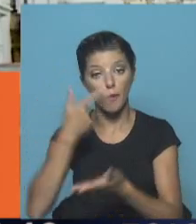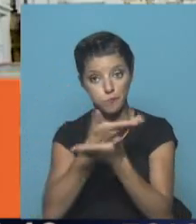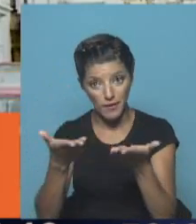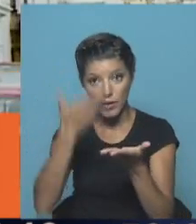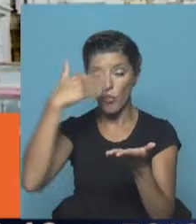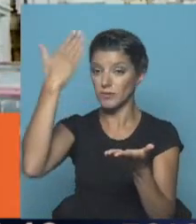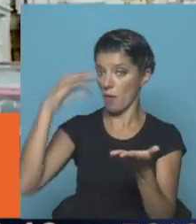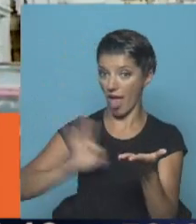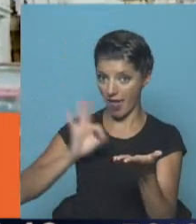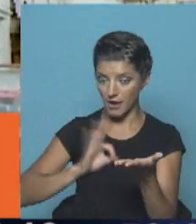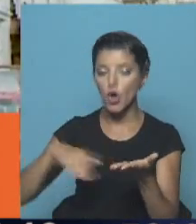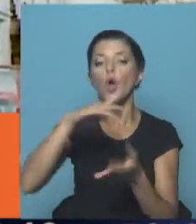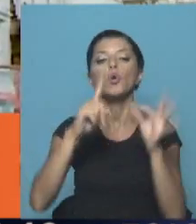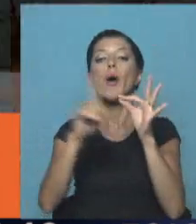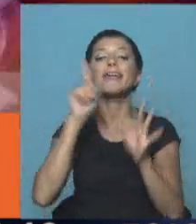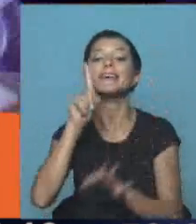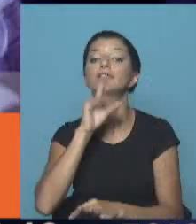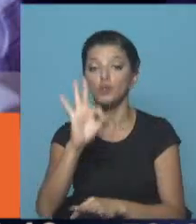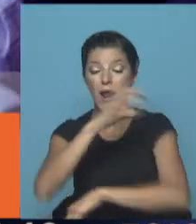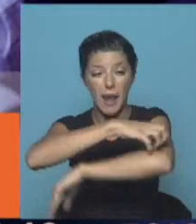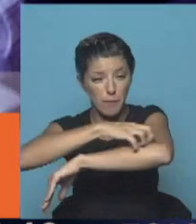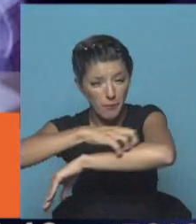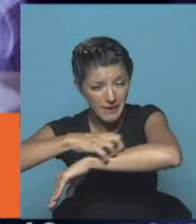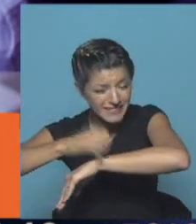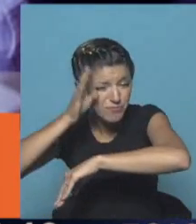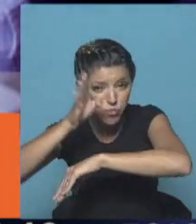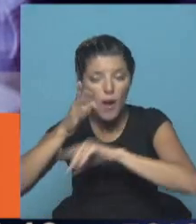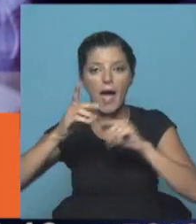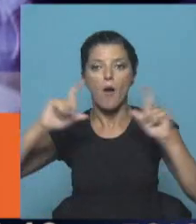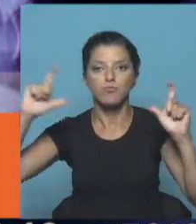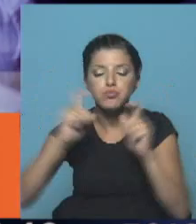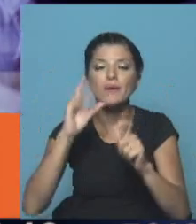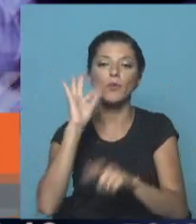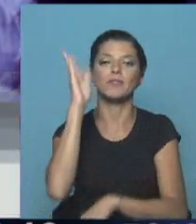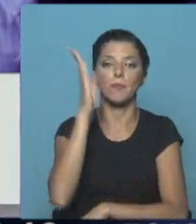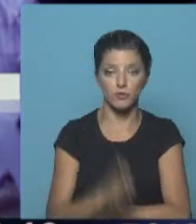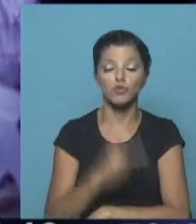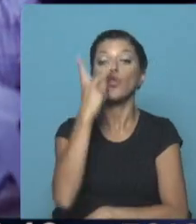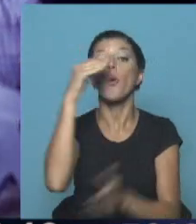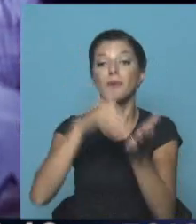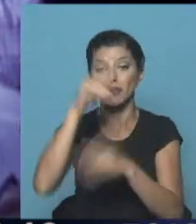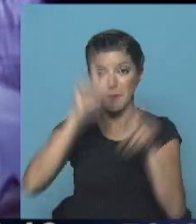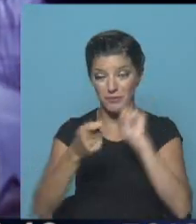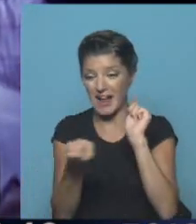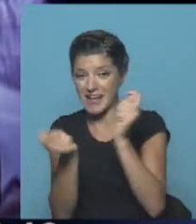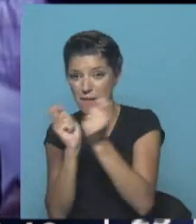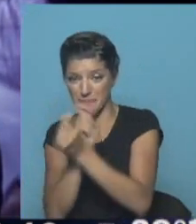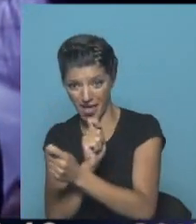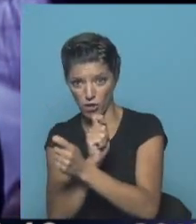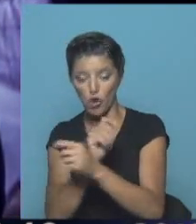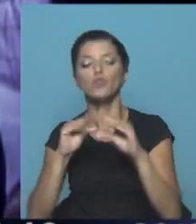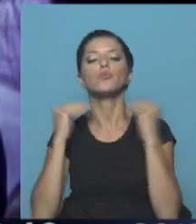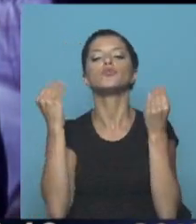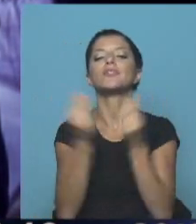Quito redujo a la mitad la pobreza extrema, logrando la movilidad social de 2 millones de ciudadanos sobre una población